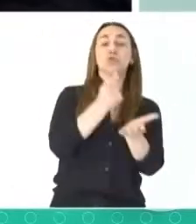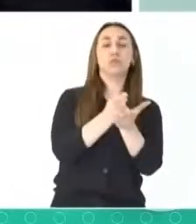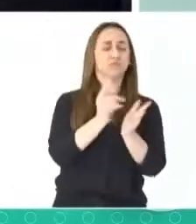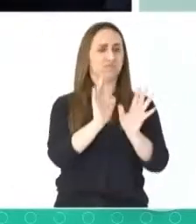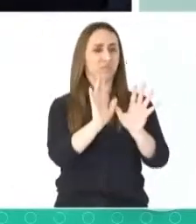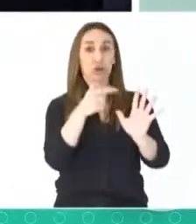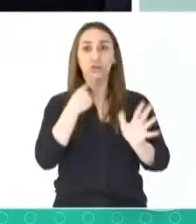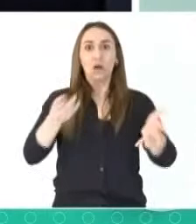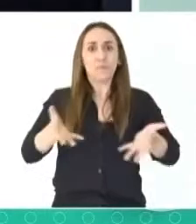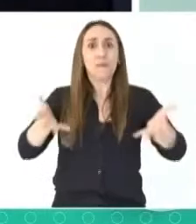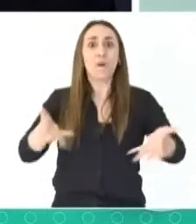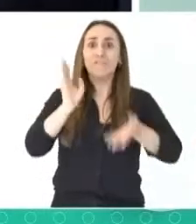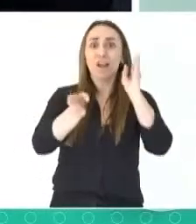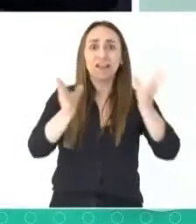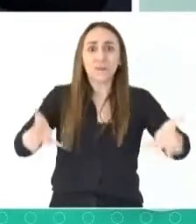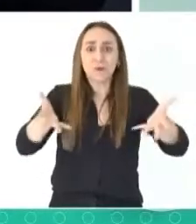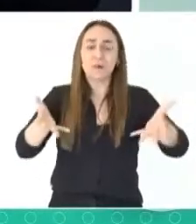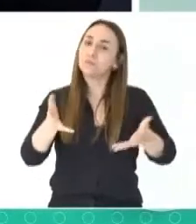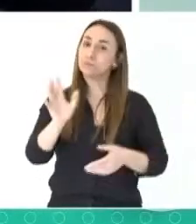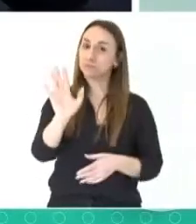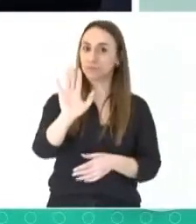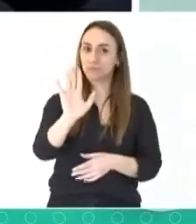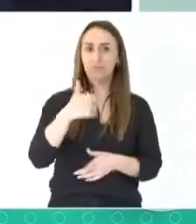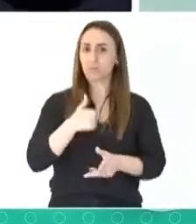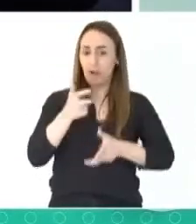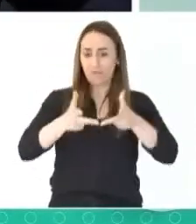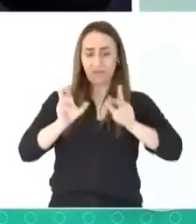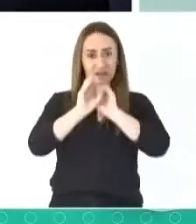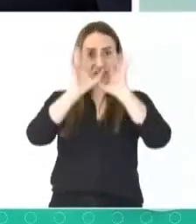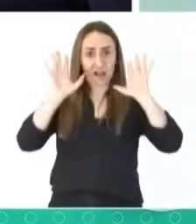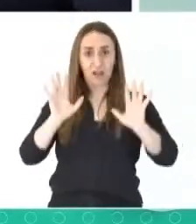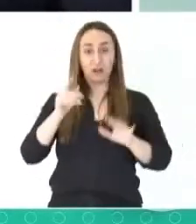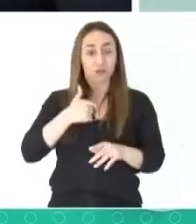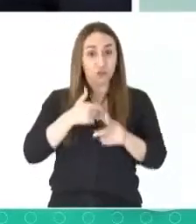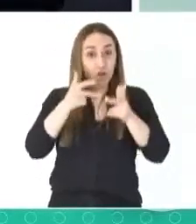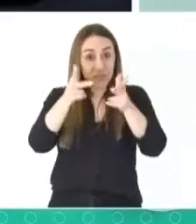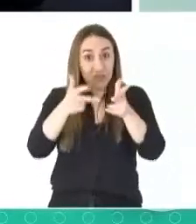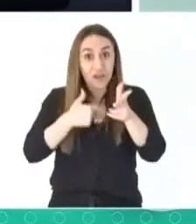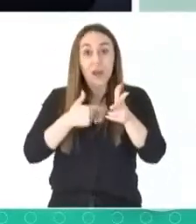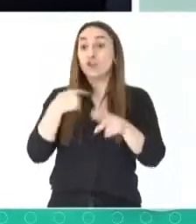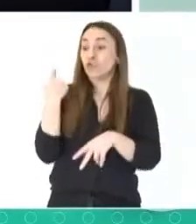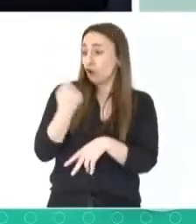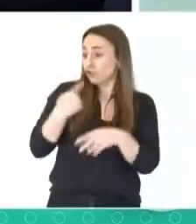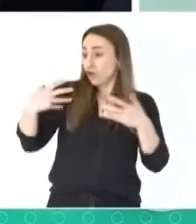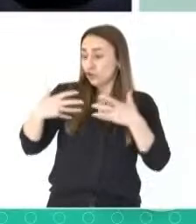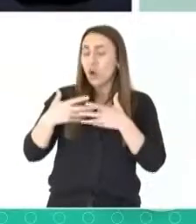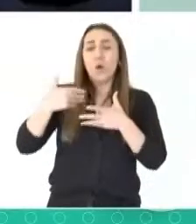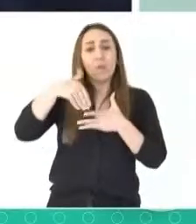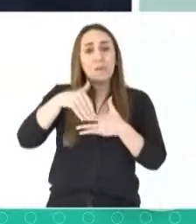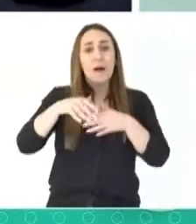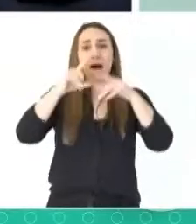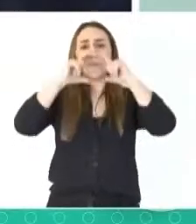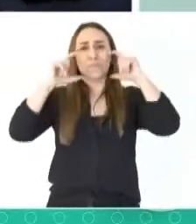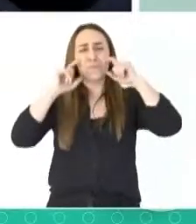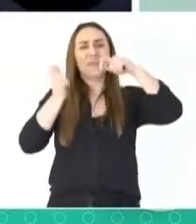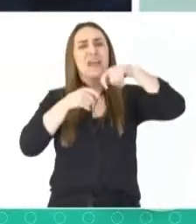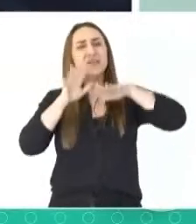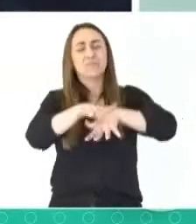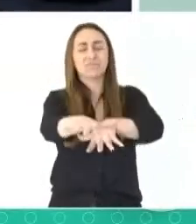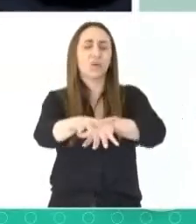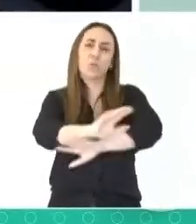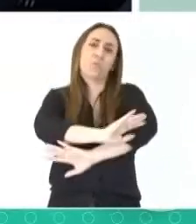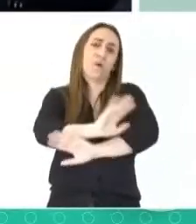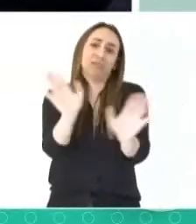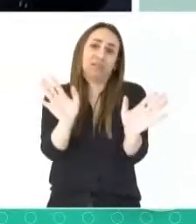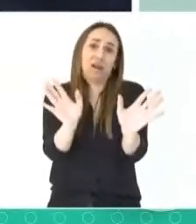violencia y tenemos que ser muy claros cuando nosotros decimos que vamos a terminar con los piquetes Por qué decimos eso porque el piquete jode principalmente